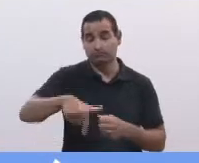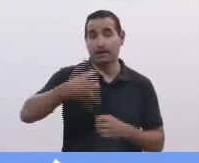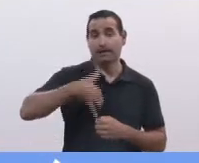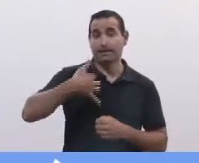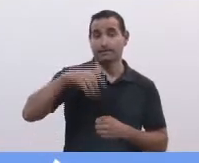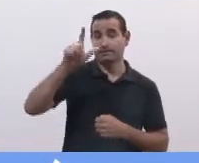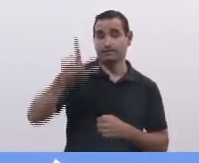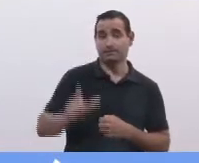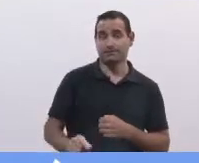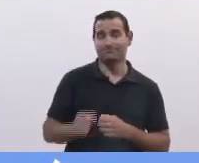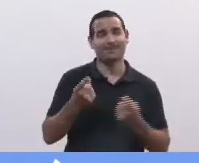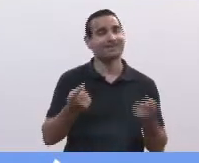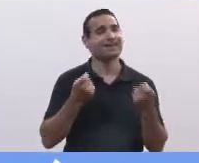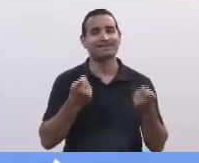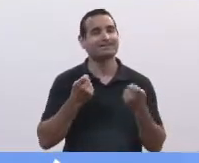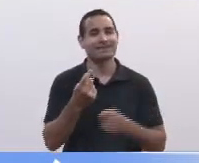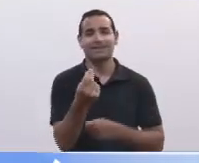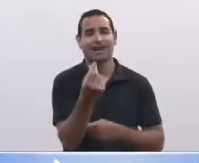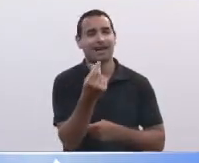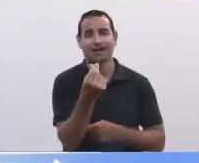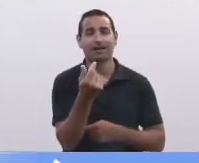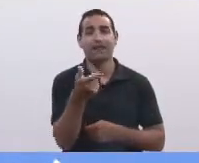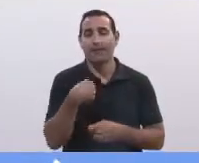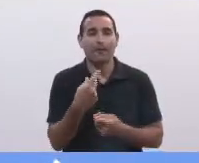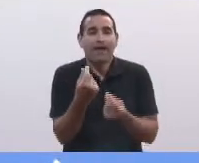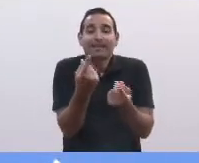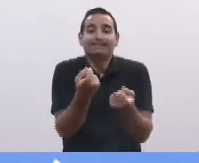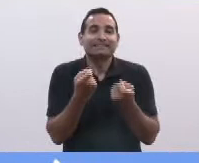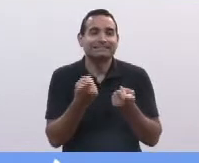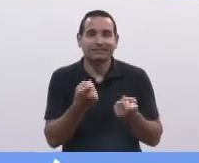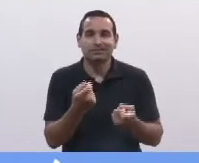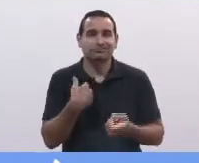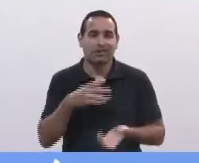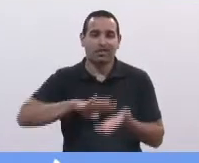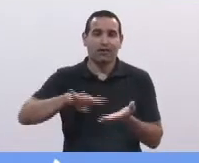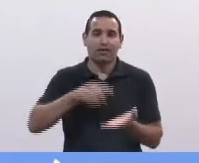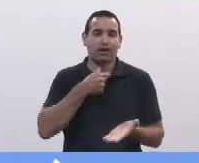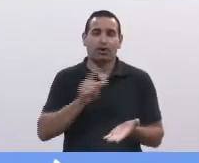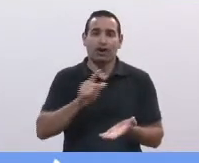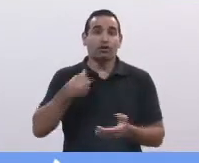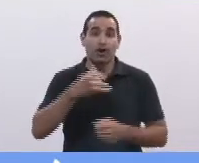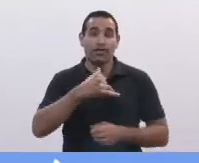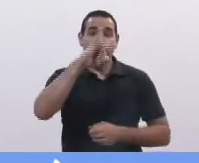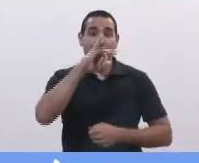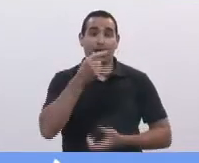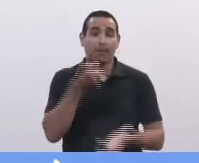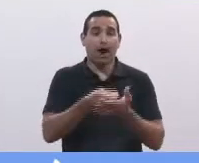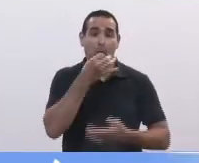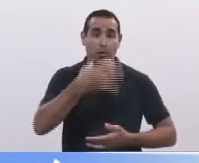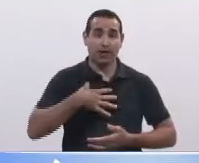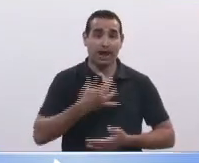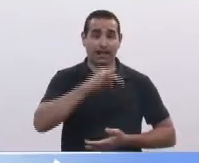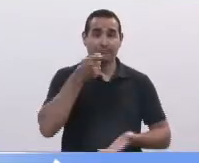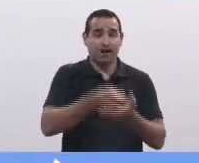Porque la Argentina necesita el dinero. Y cuando uno necesita el dinero y se quiere endeudar, no paga la tasa que